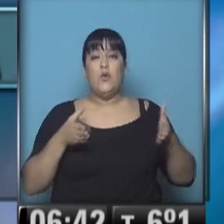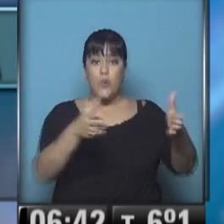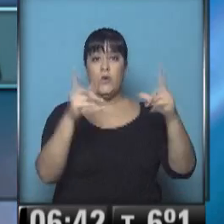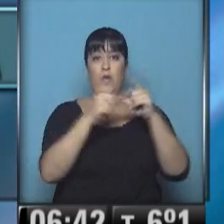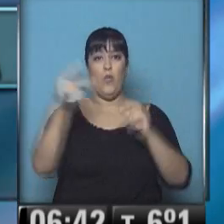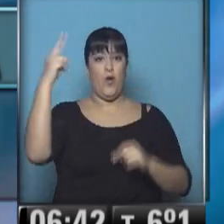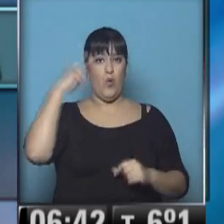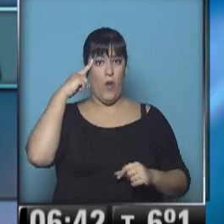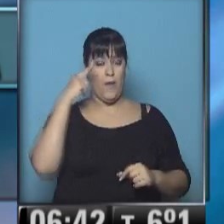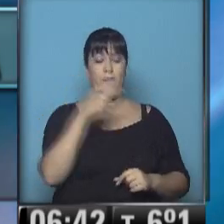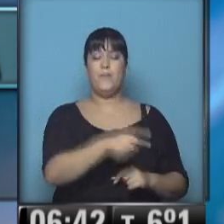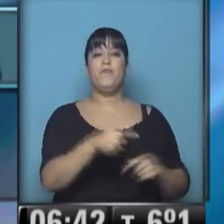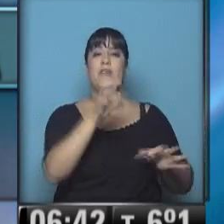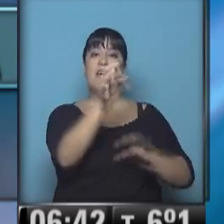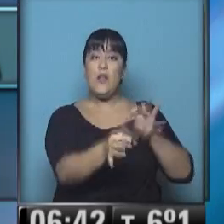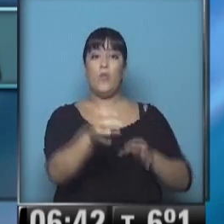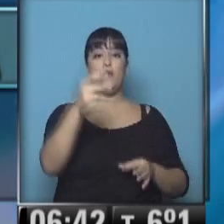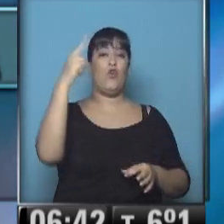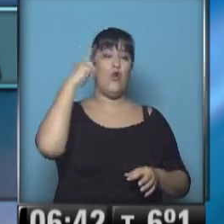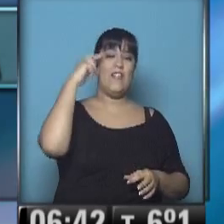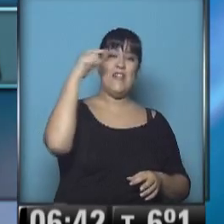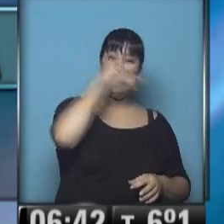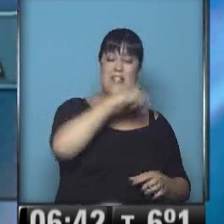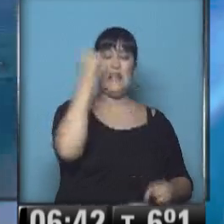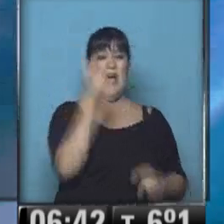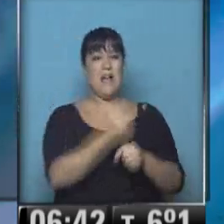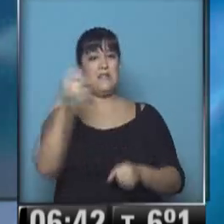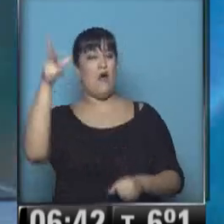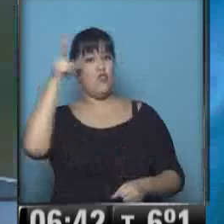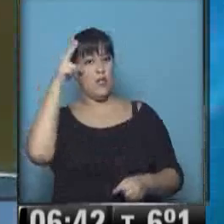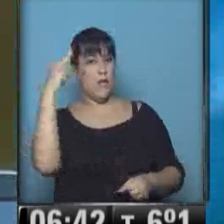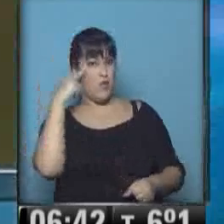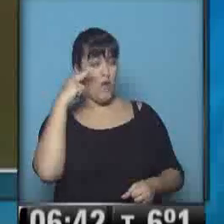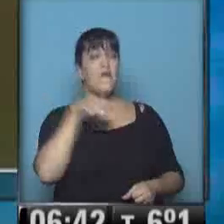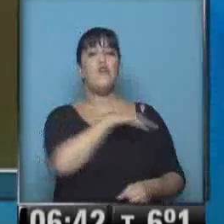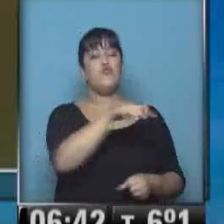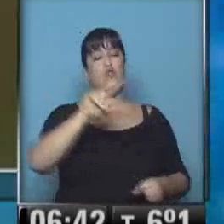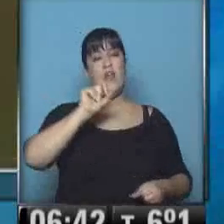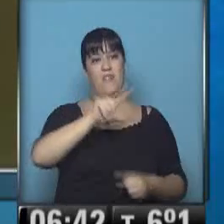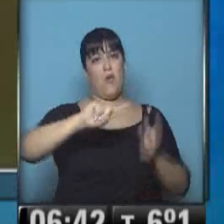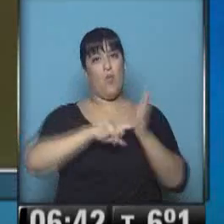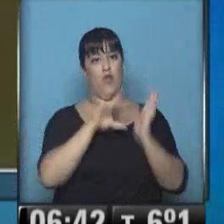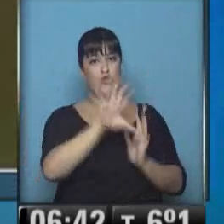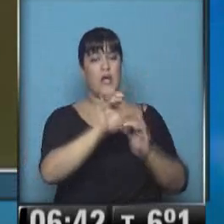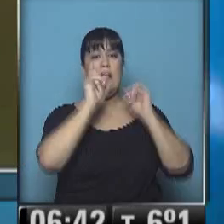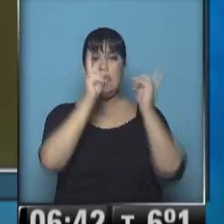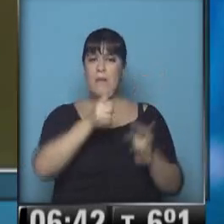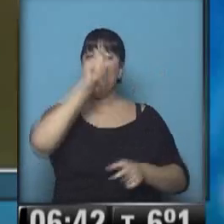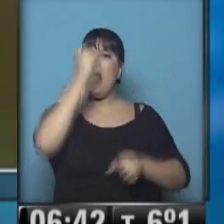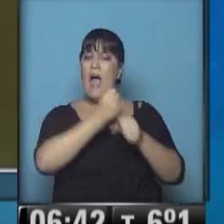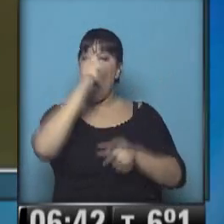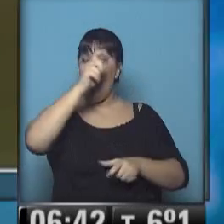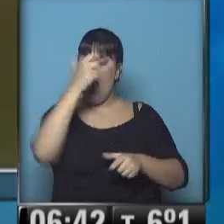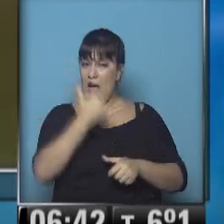9, kilómetros 97 al 89, zona de Buenos Aires, con obras que se están realizando en este sector.